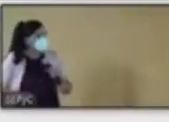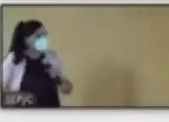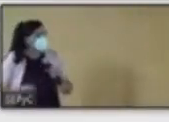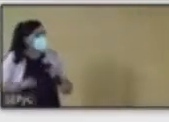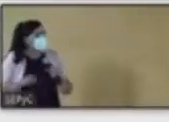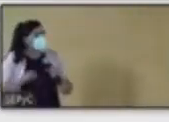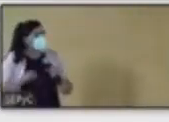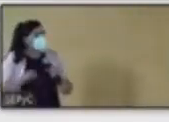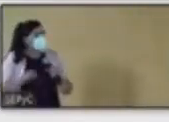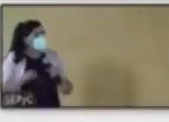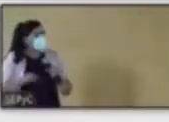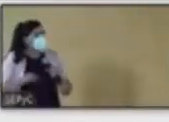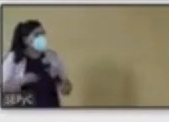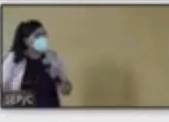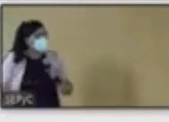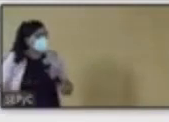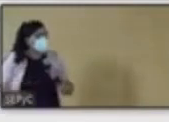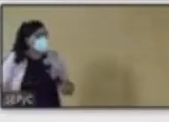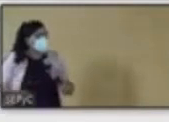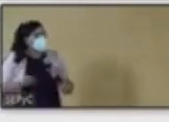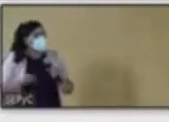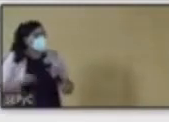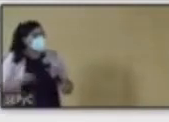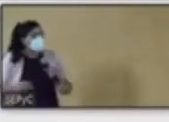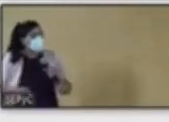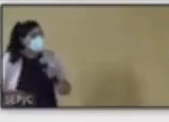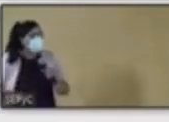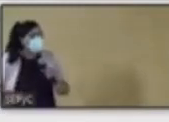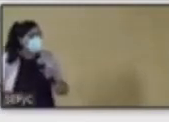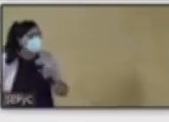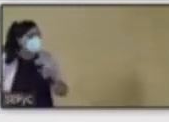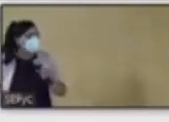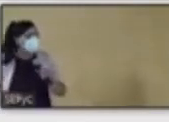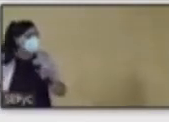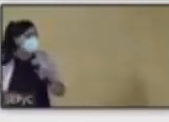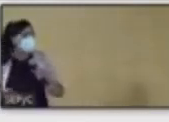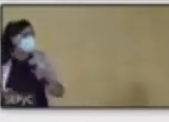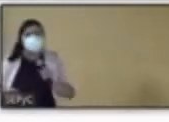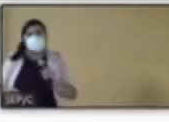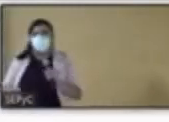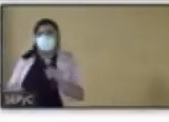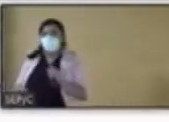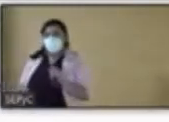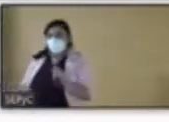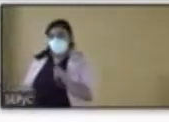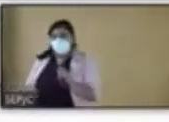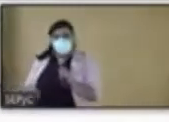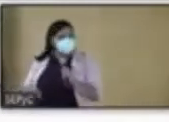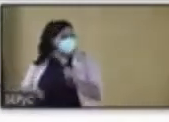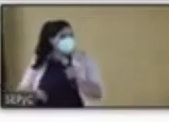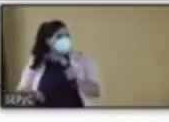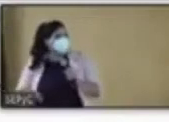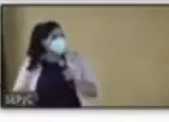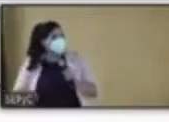o rubros que componen el sistema o la declaración de modificación y de intereses